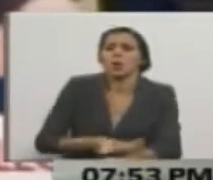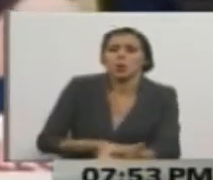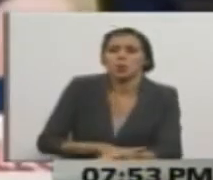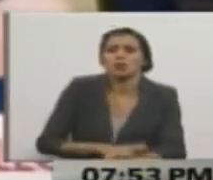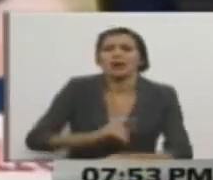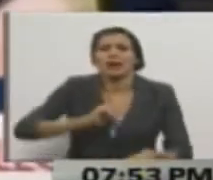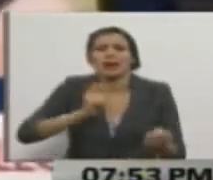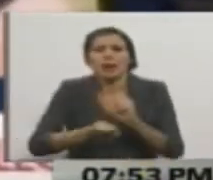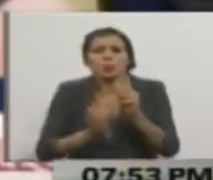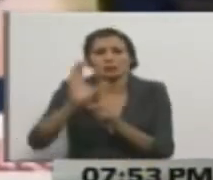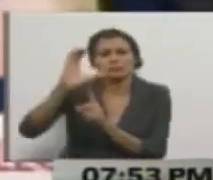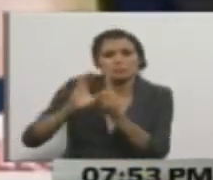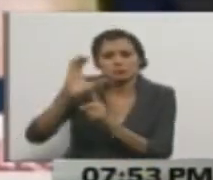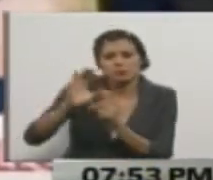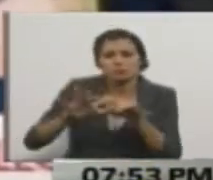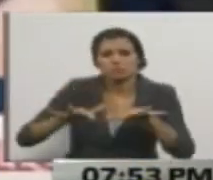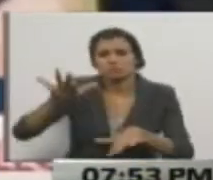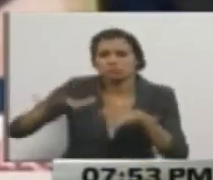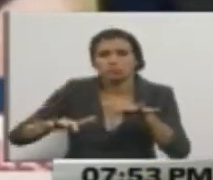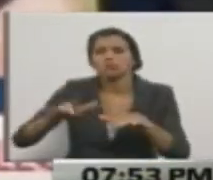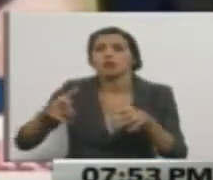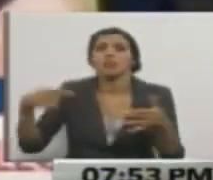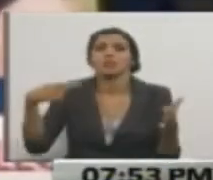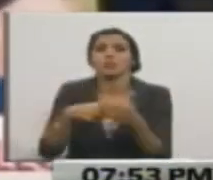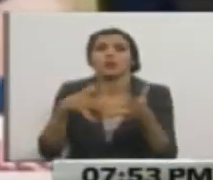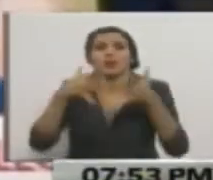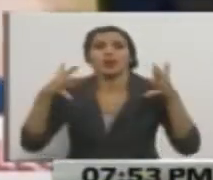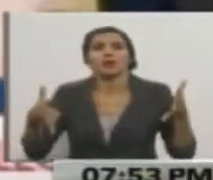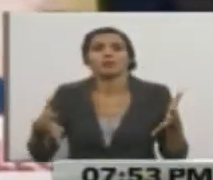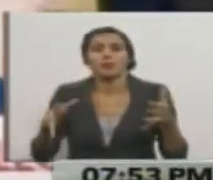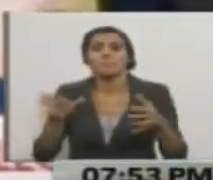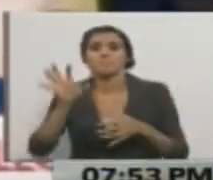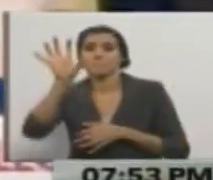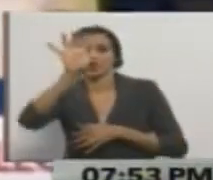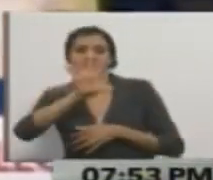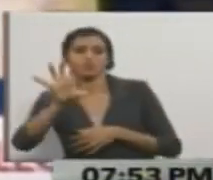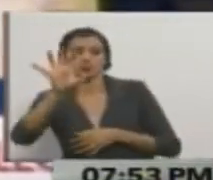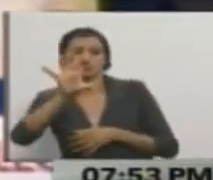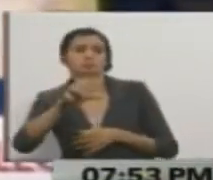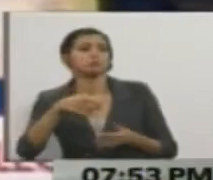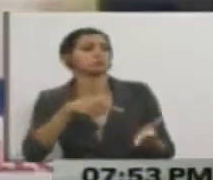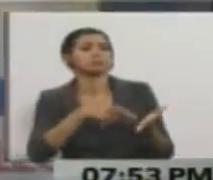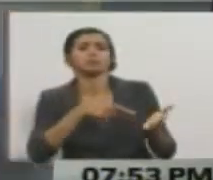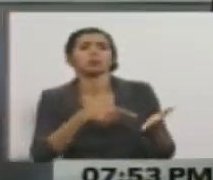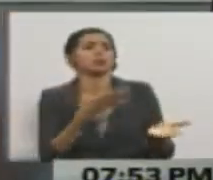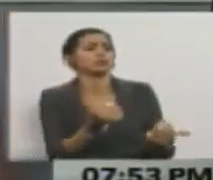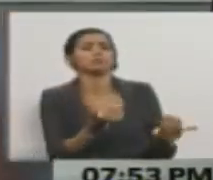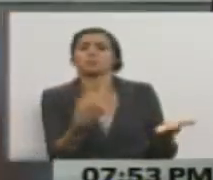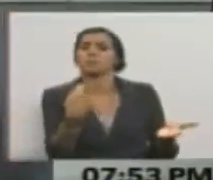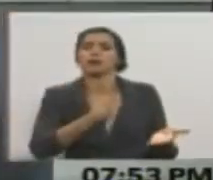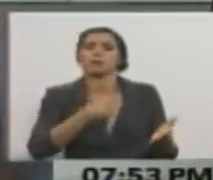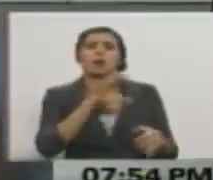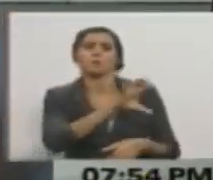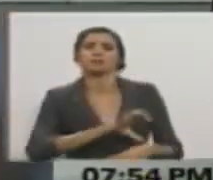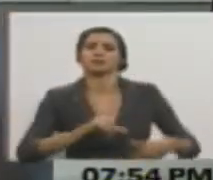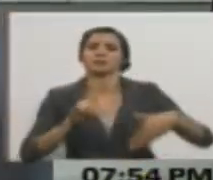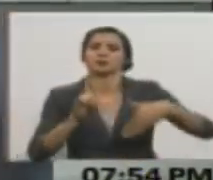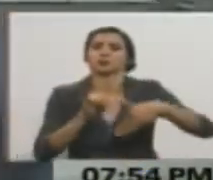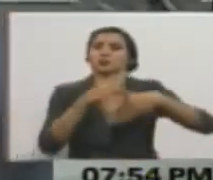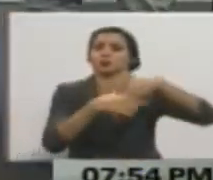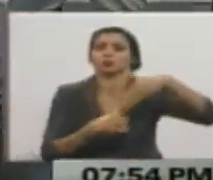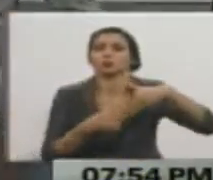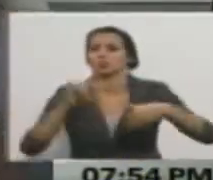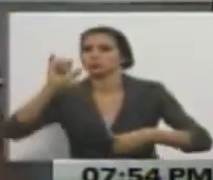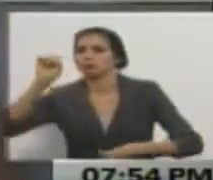deuda ecológica por parte de los países industrializados con los países del sur. Bueno, ustedes